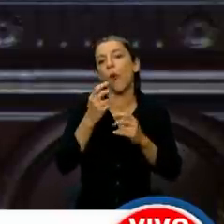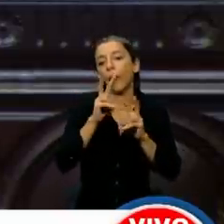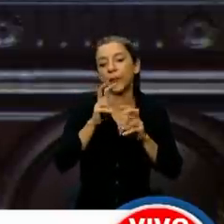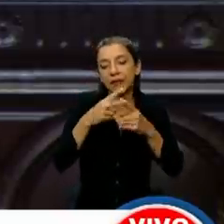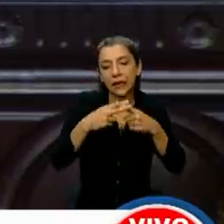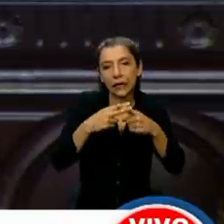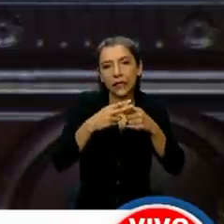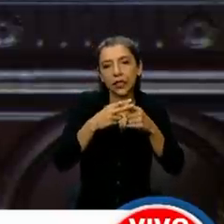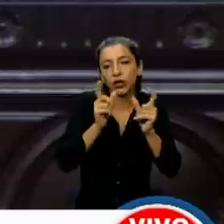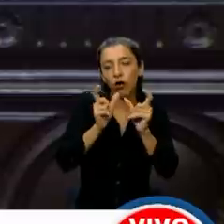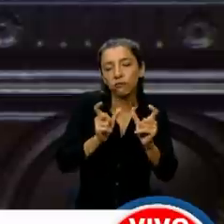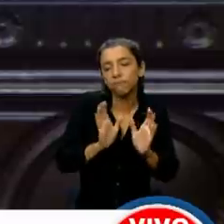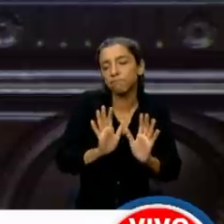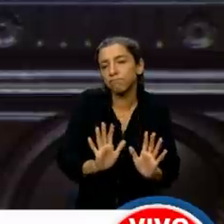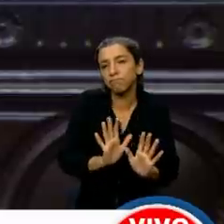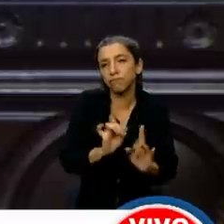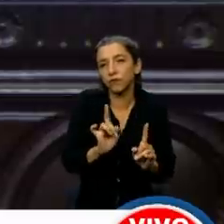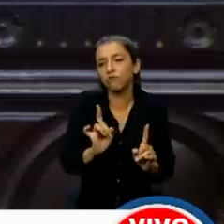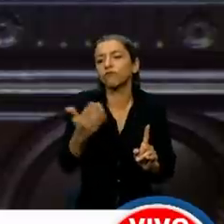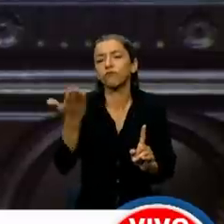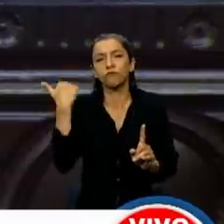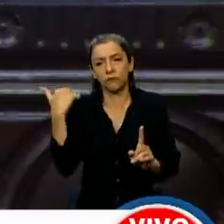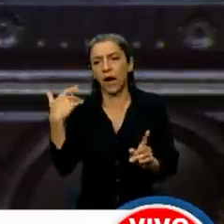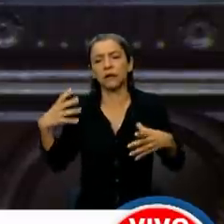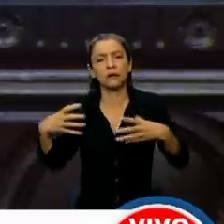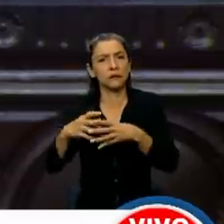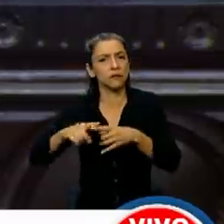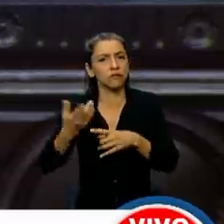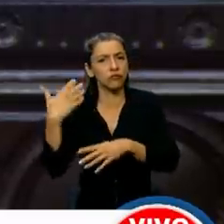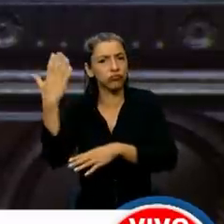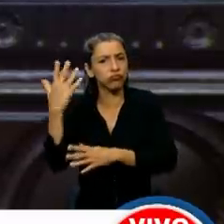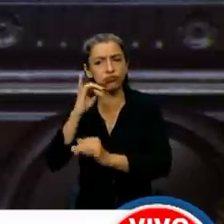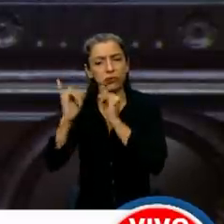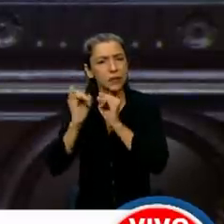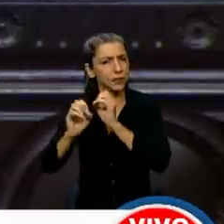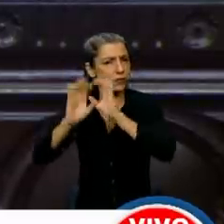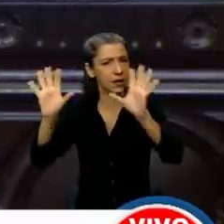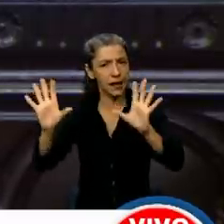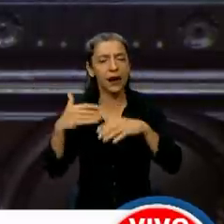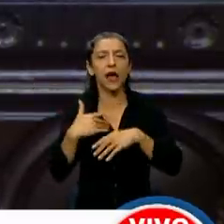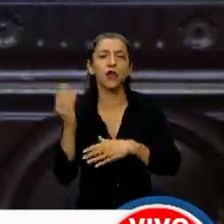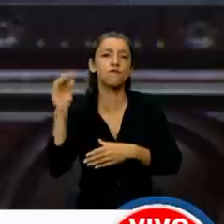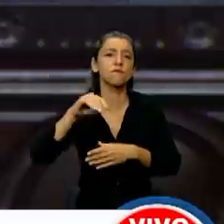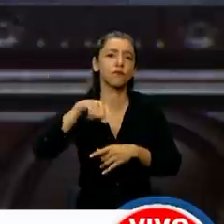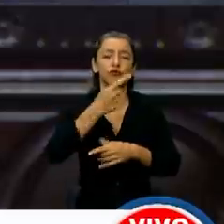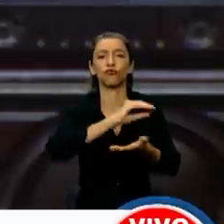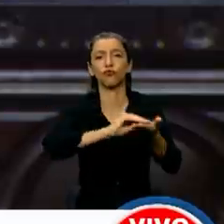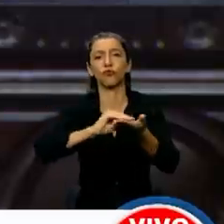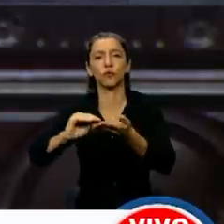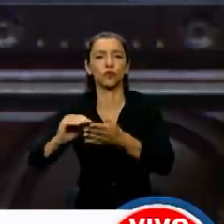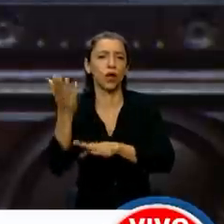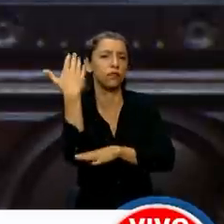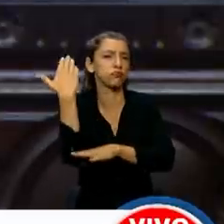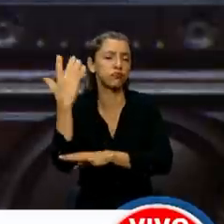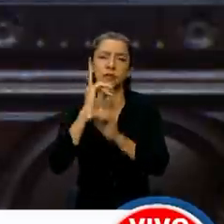el miembro informante de este bloque lo ha hecho excelente más los diputados y las diputadas que me aten se